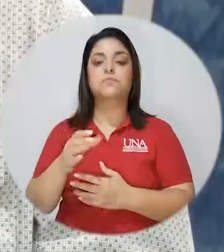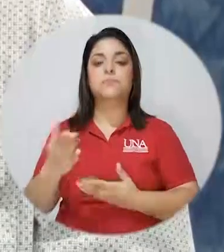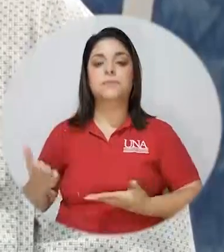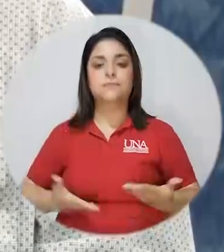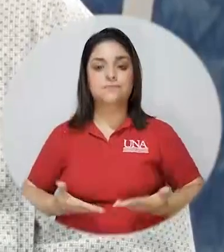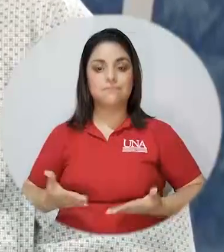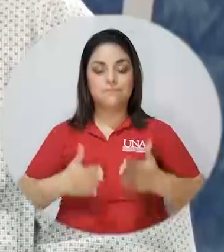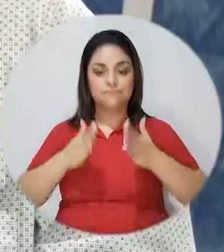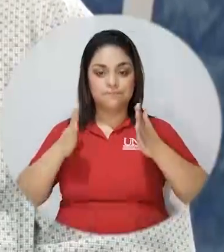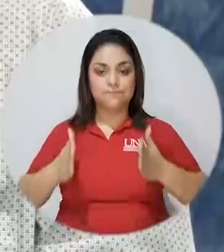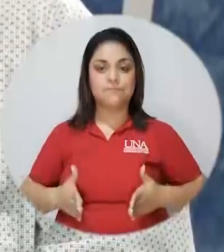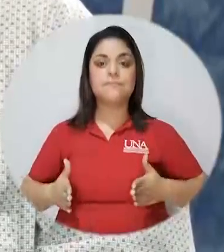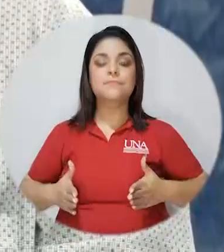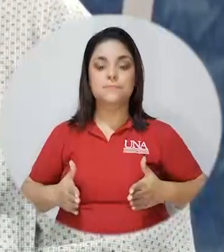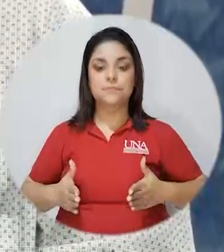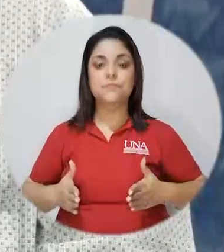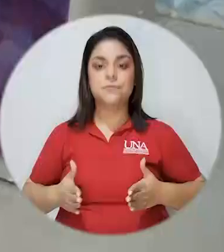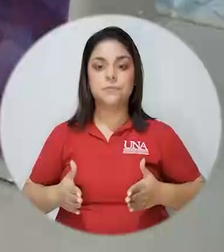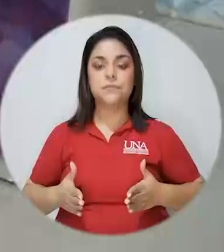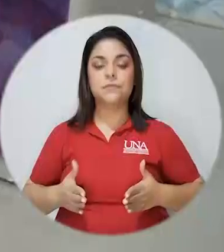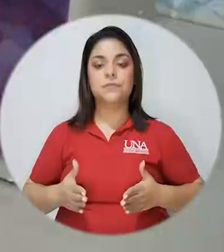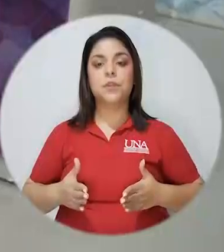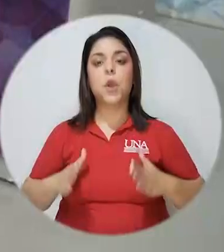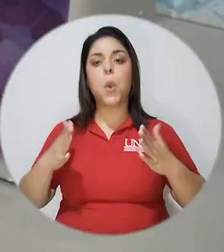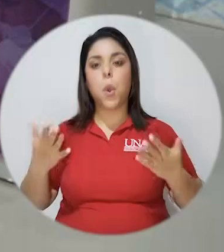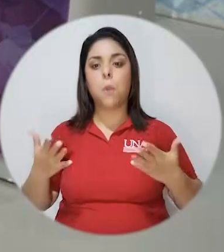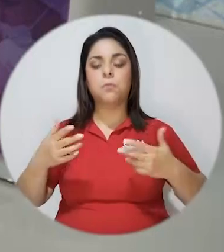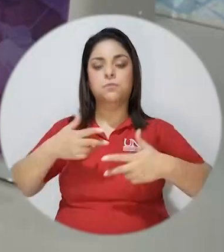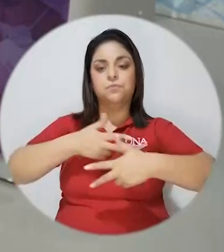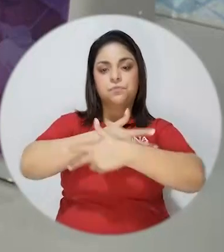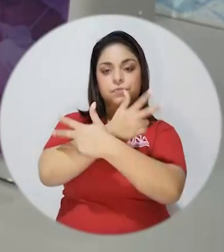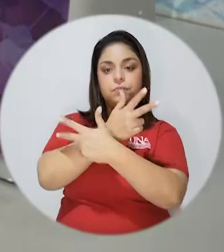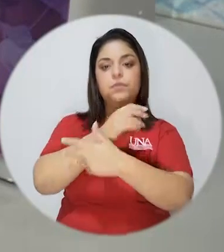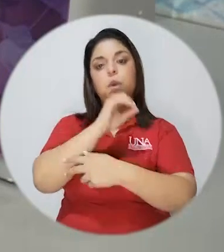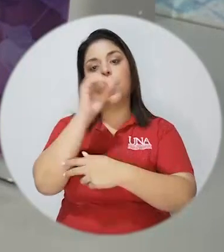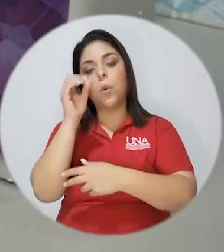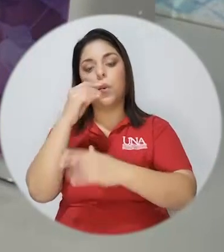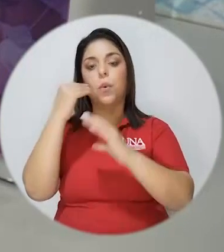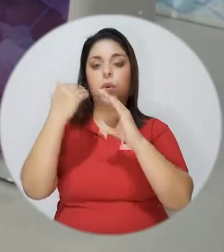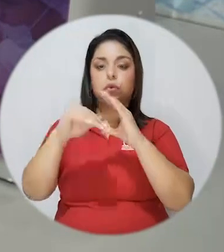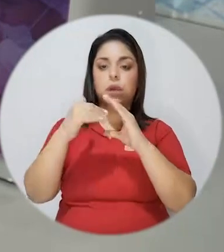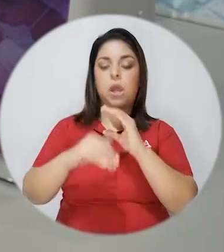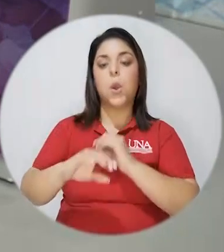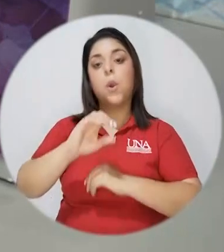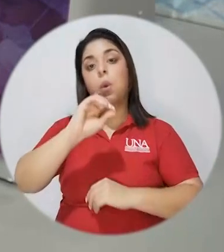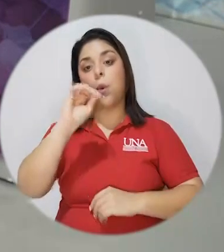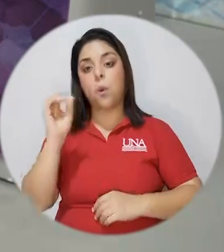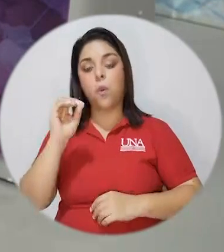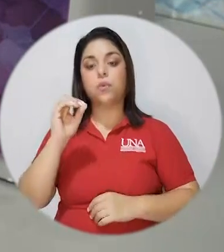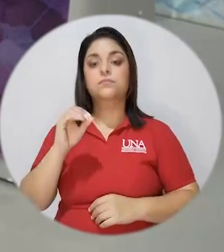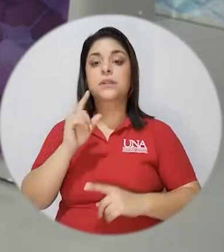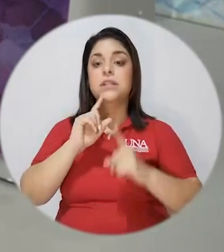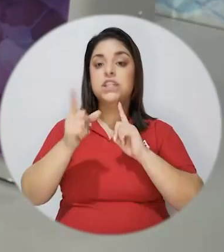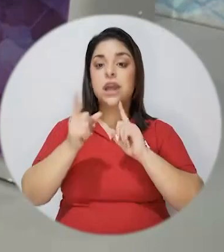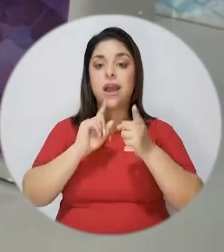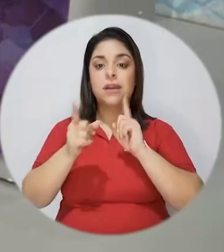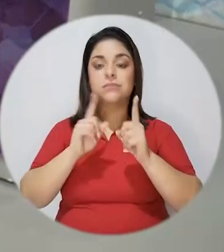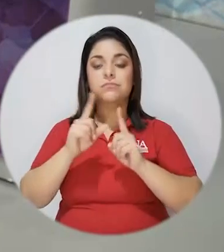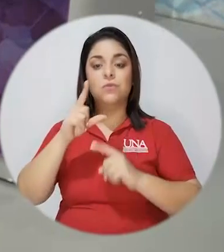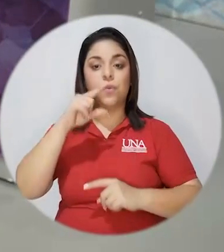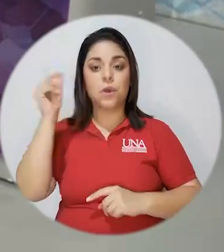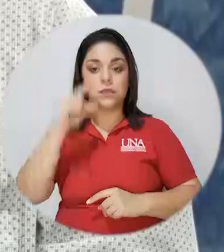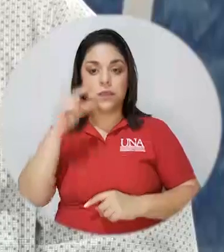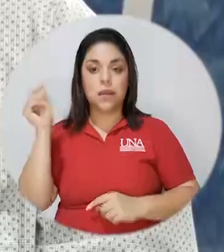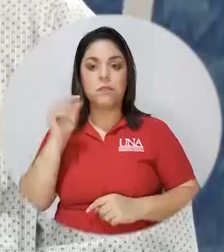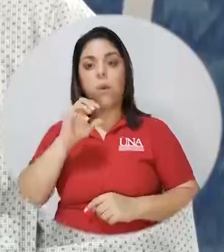propios representantes o ejecutivos de servicio, ya sea mediante videoconferencia, ya sea mediante correo electrónico, ya sea mediante chats